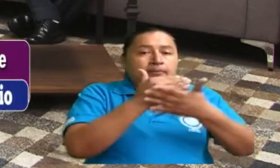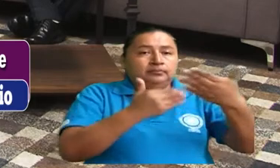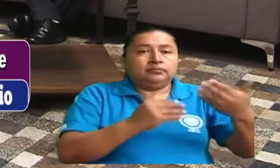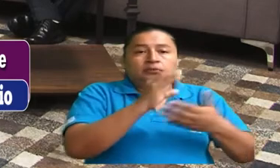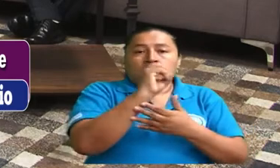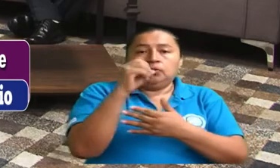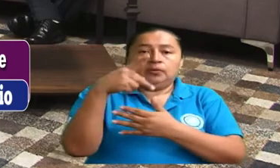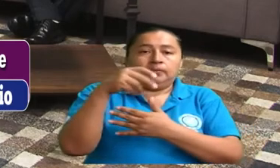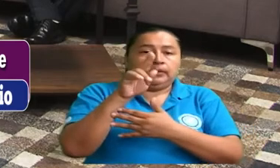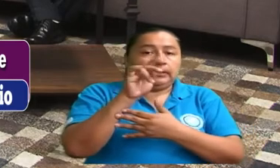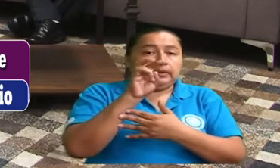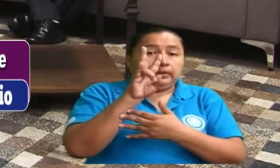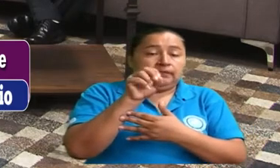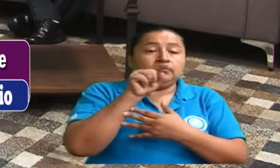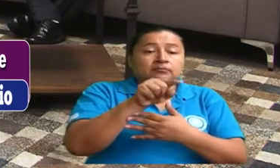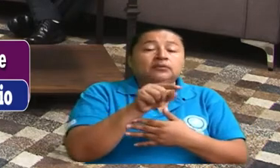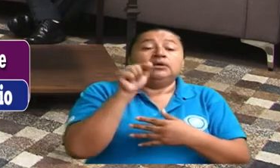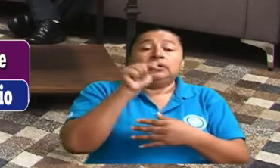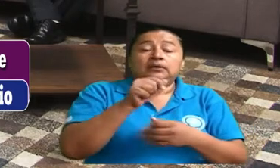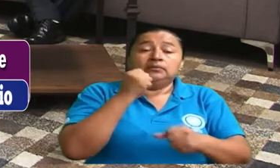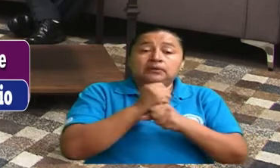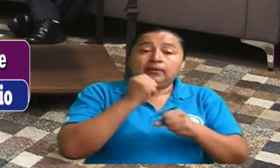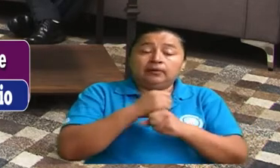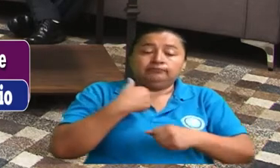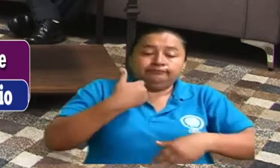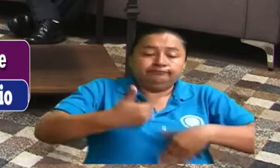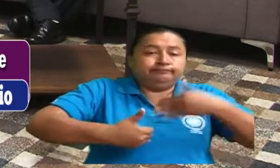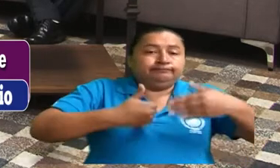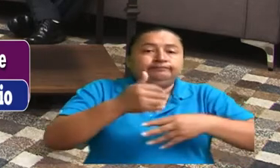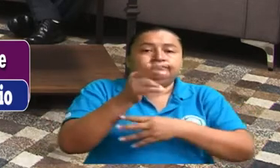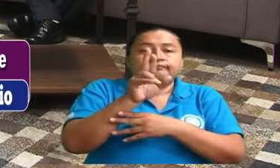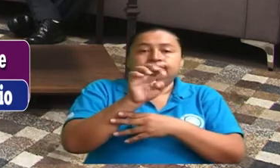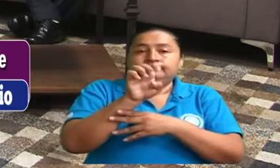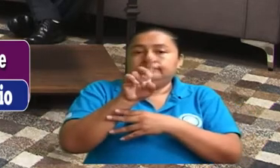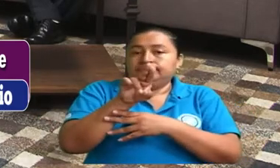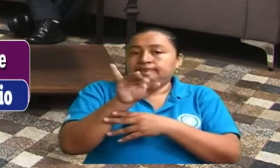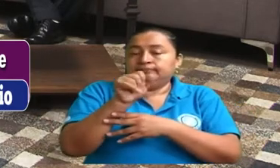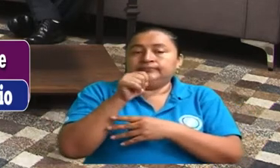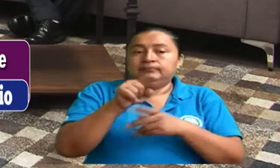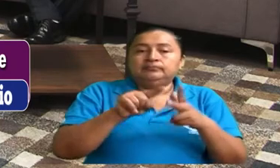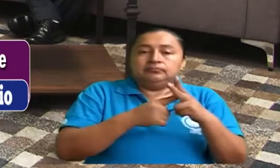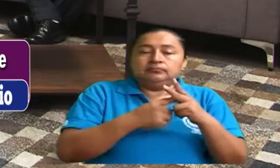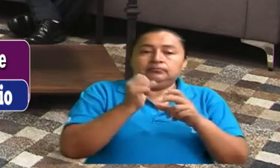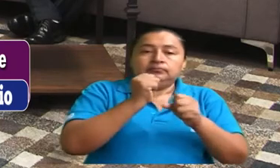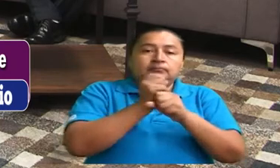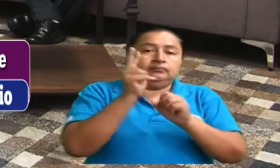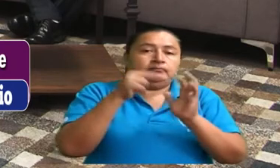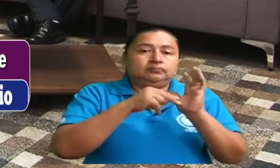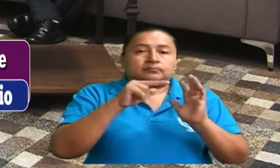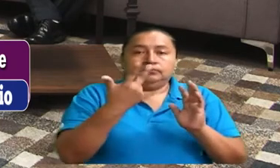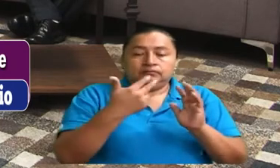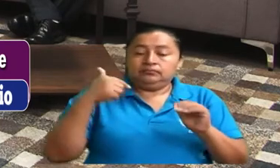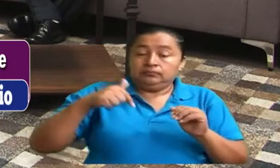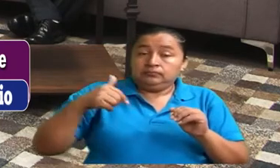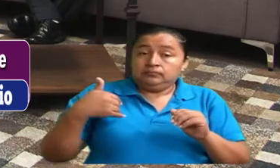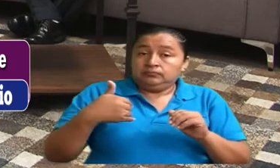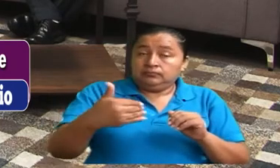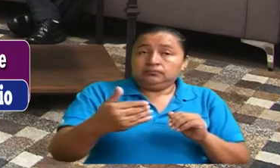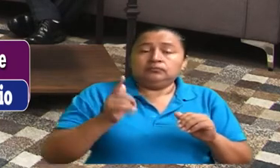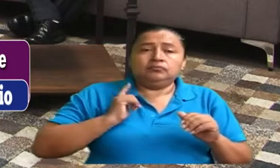Ya, este es un trabajo que RENICA ha venido haciendo a partir del año 2008, ¿verdad? Hasta la fecha, nosotros quiero decirte